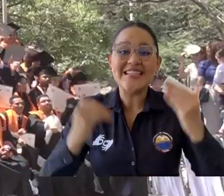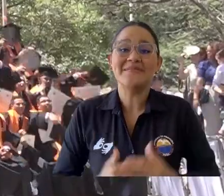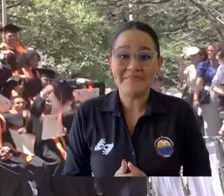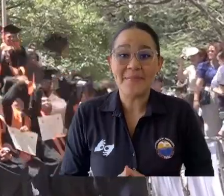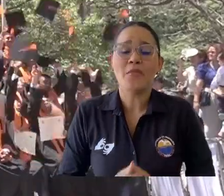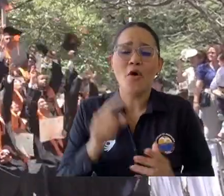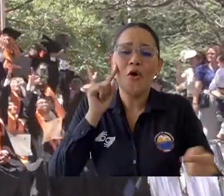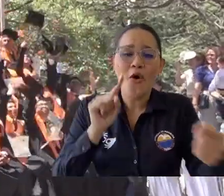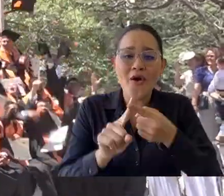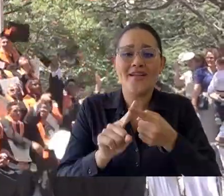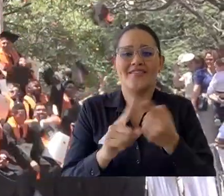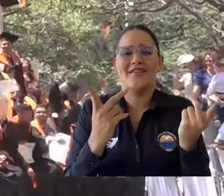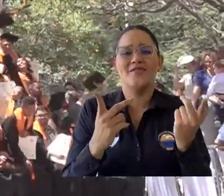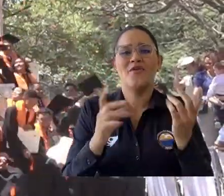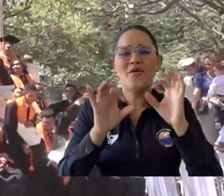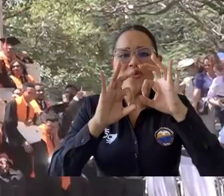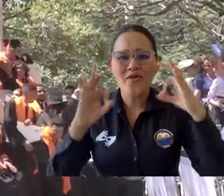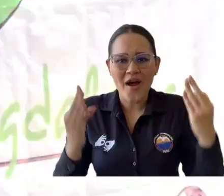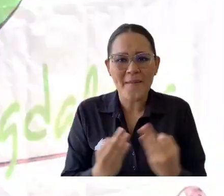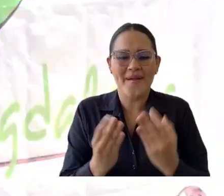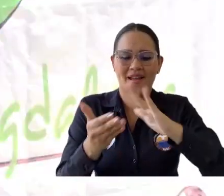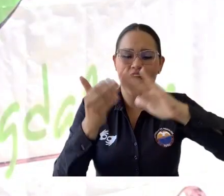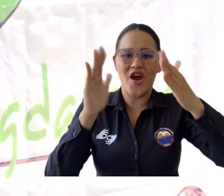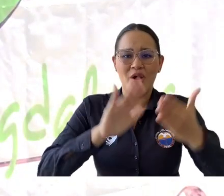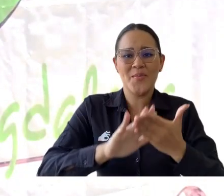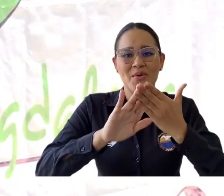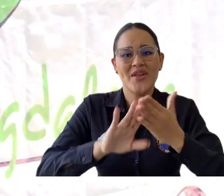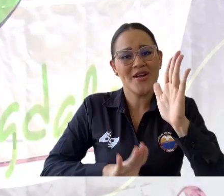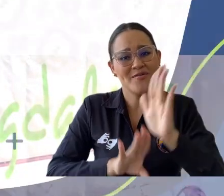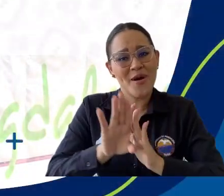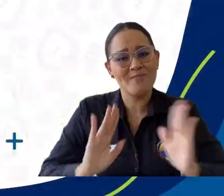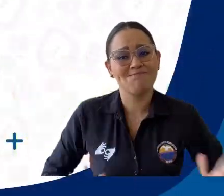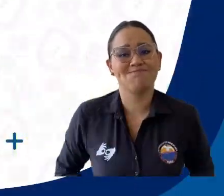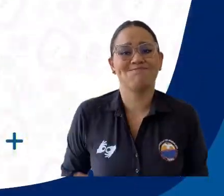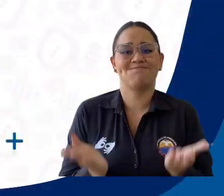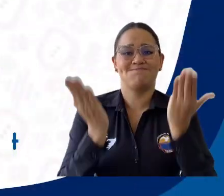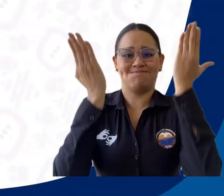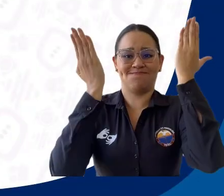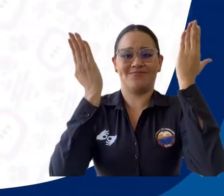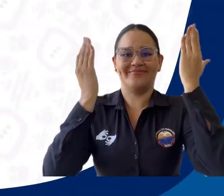mejor futuro para sus familias y comunidades. ¡Gracias, UniMagdalena!